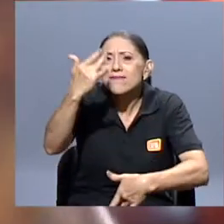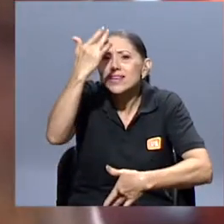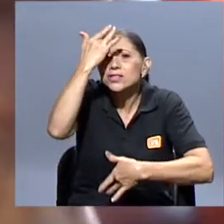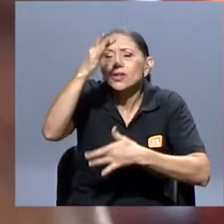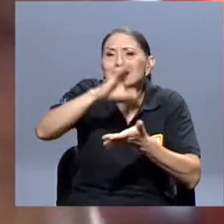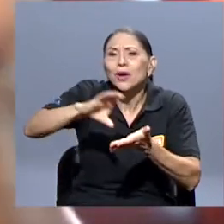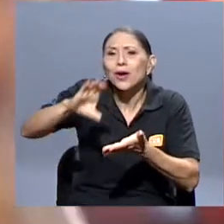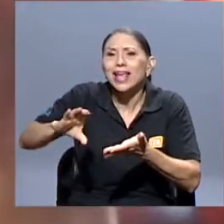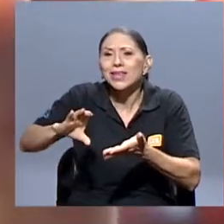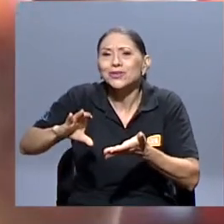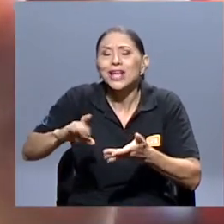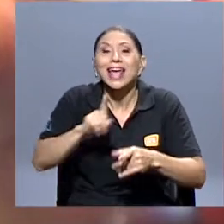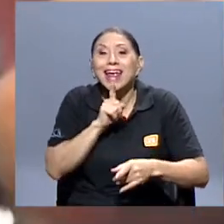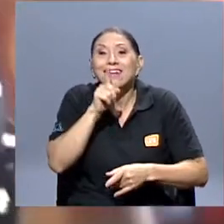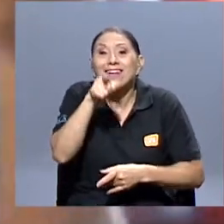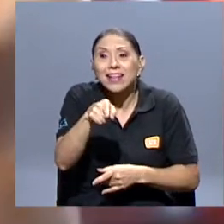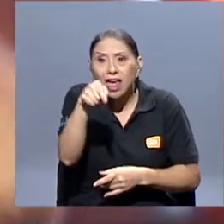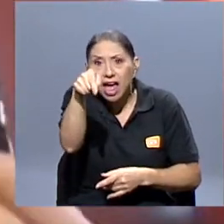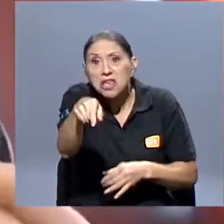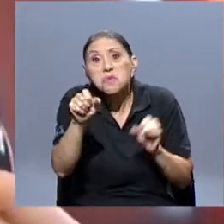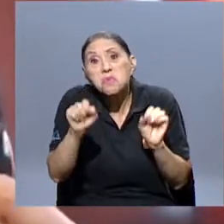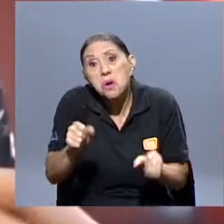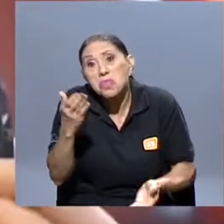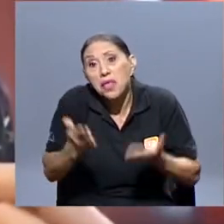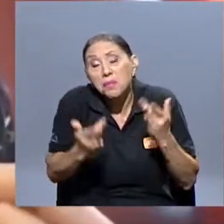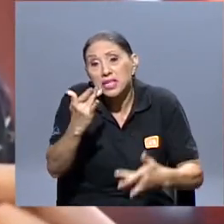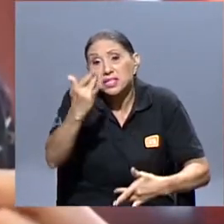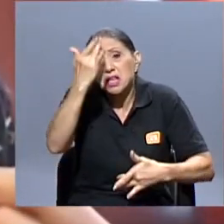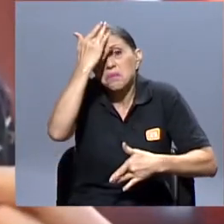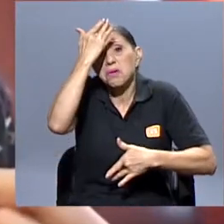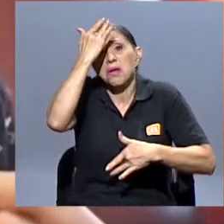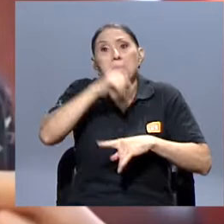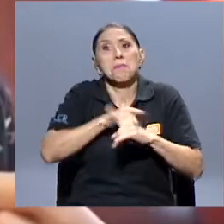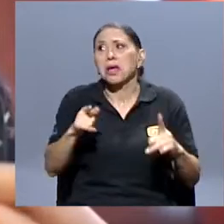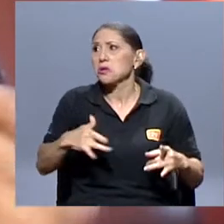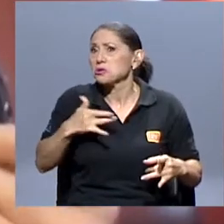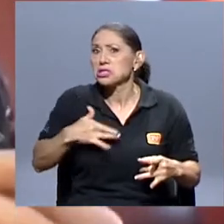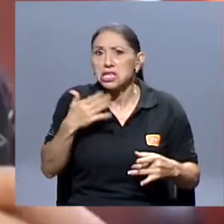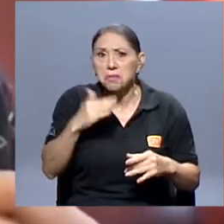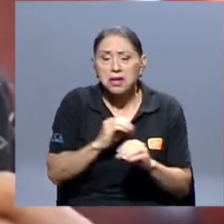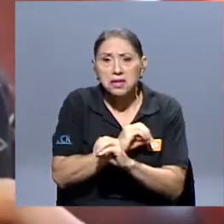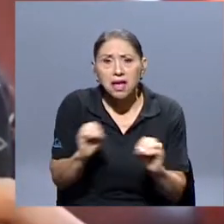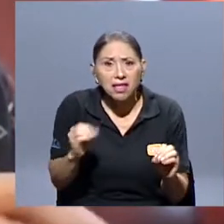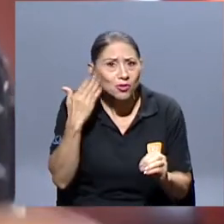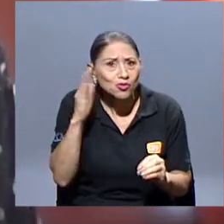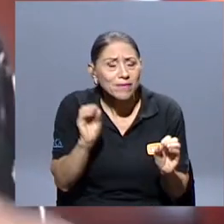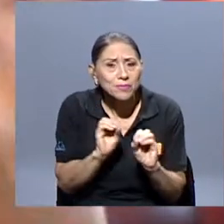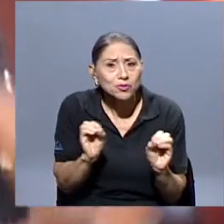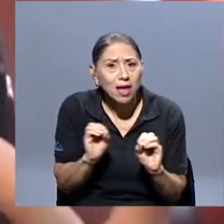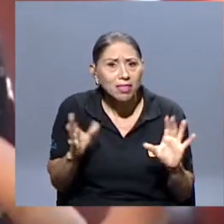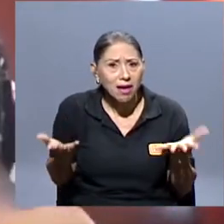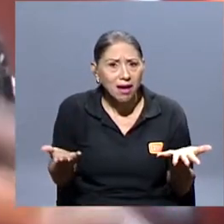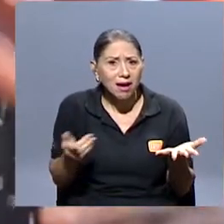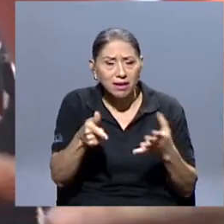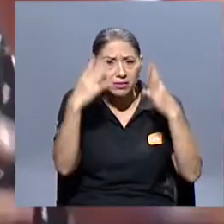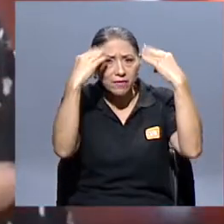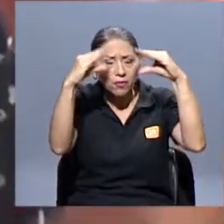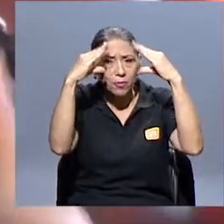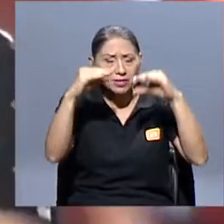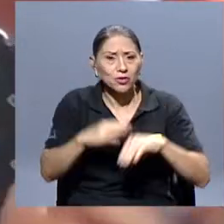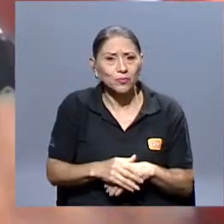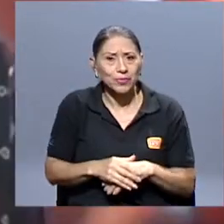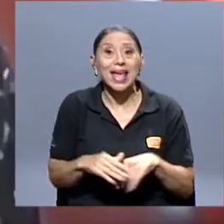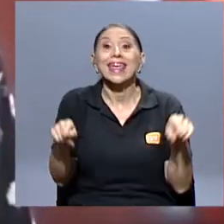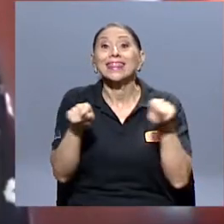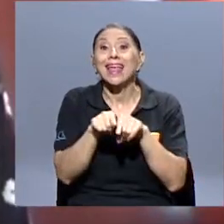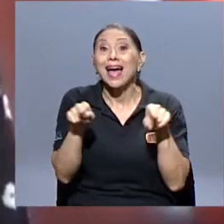bajas asintomáticas, pero no sabemos nada de la infección asintomática. Perdón. Y lo otro es que la